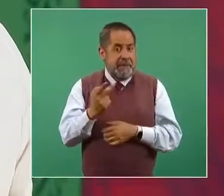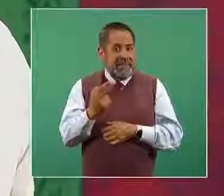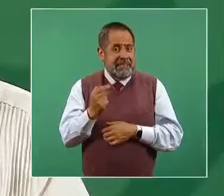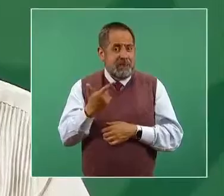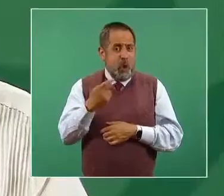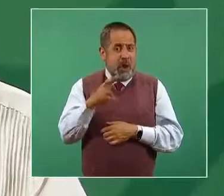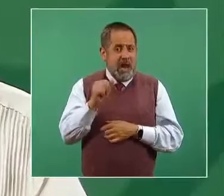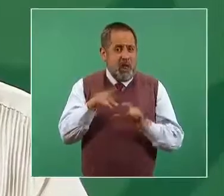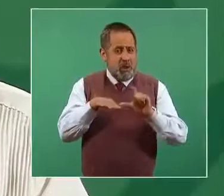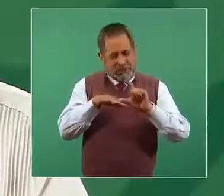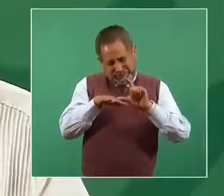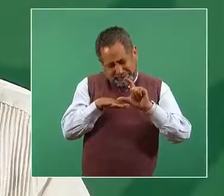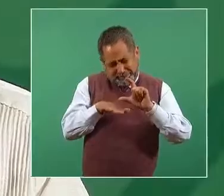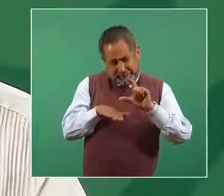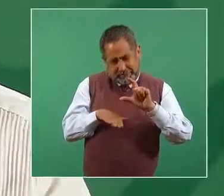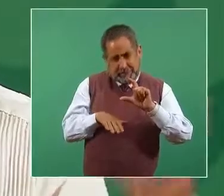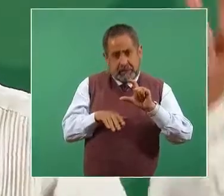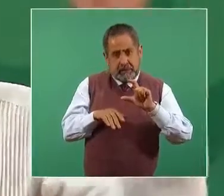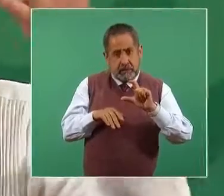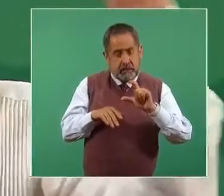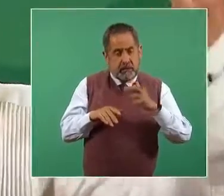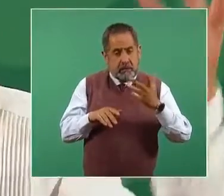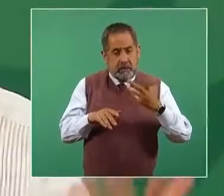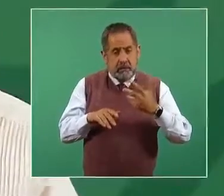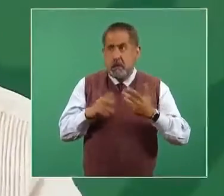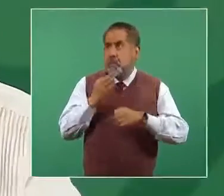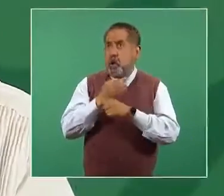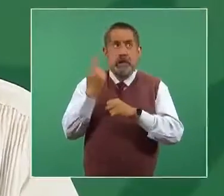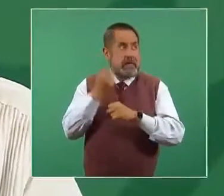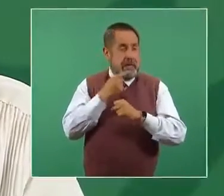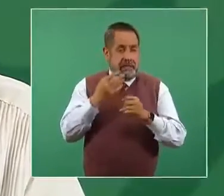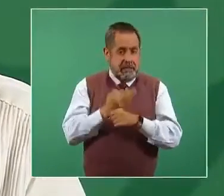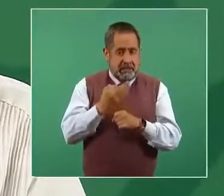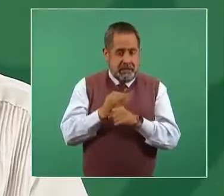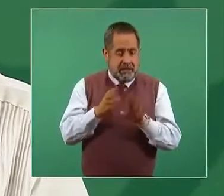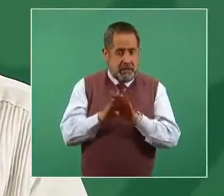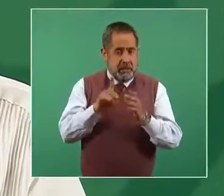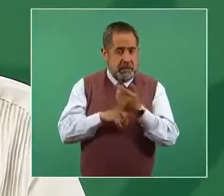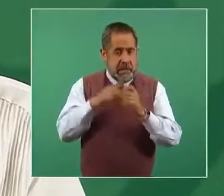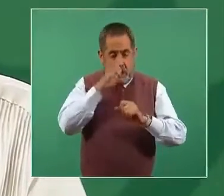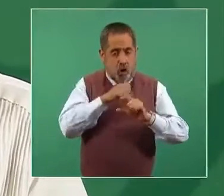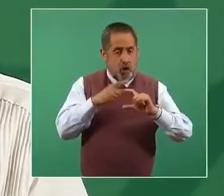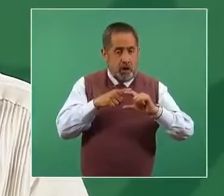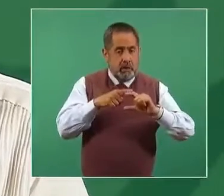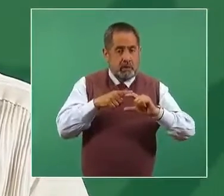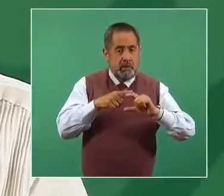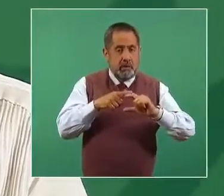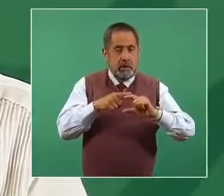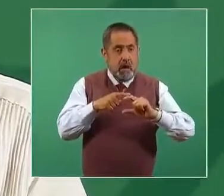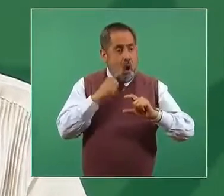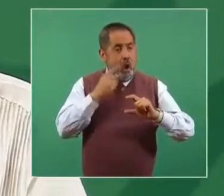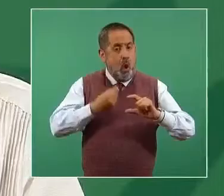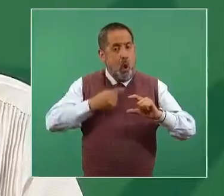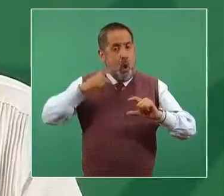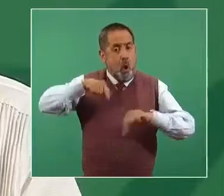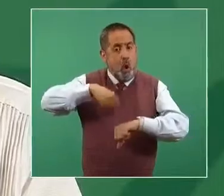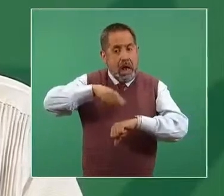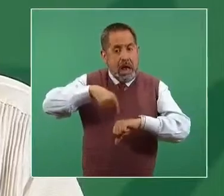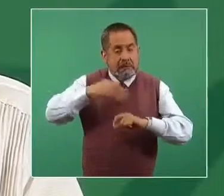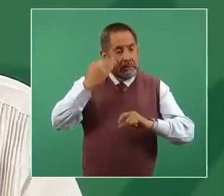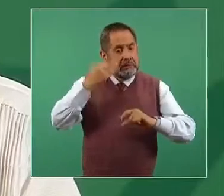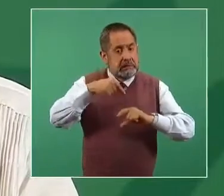grados centígrados, esto es la temperatura que tenemos ahora en estos días de calor, durante varias